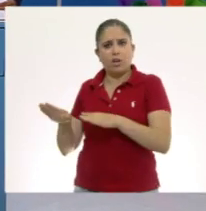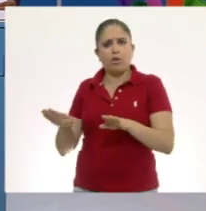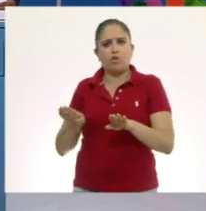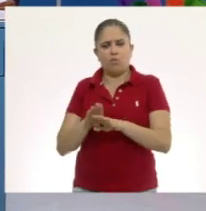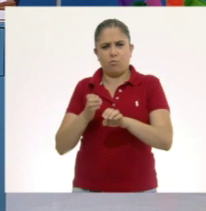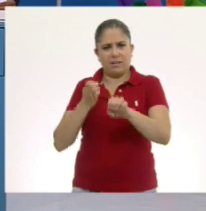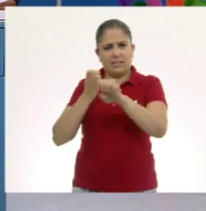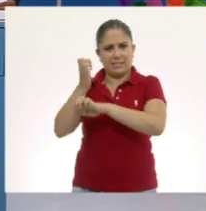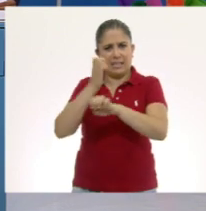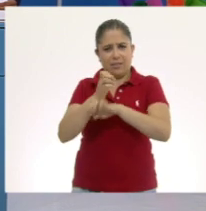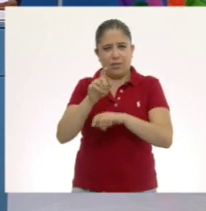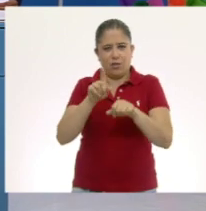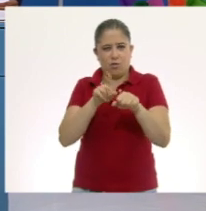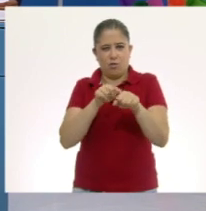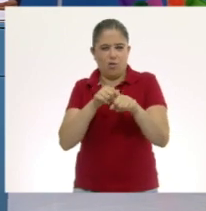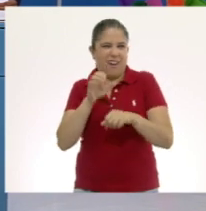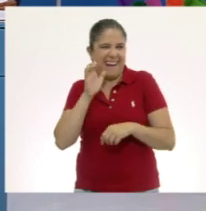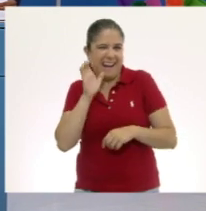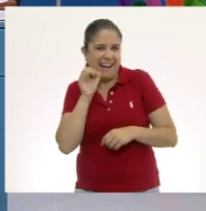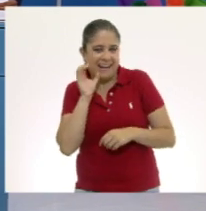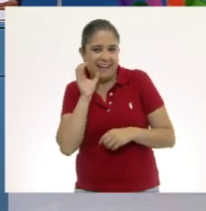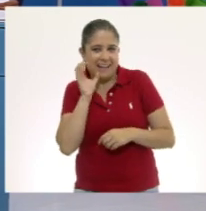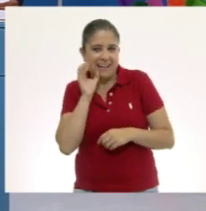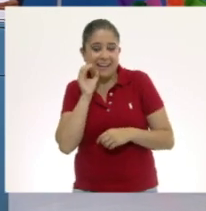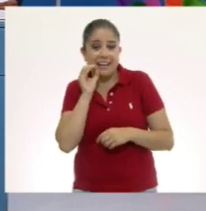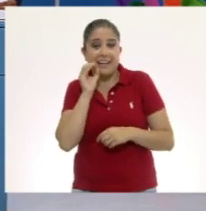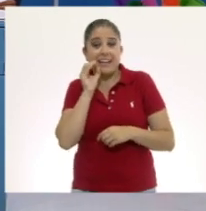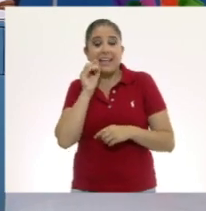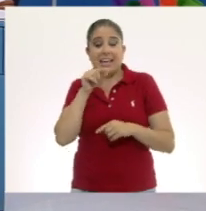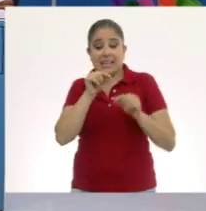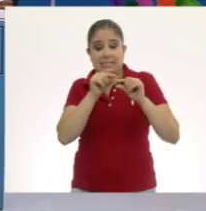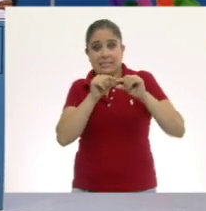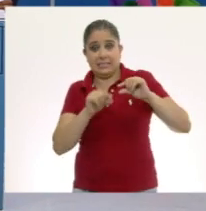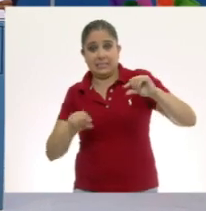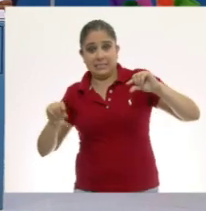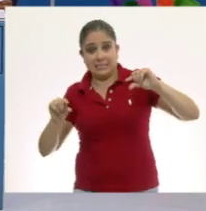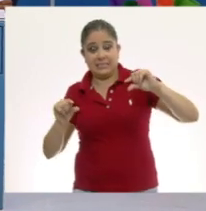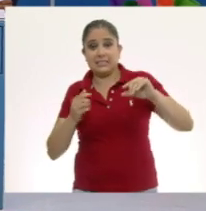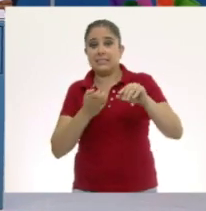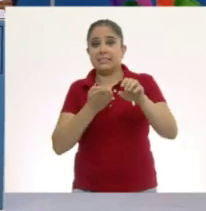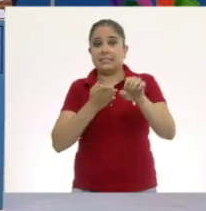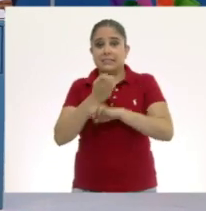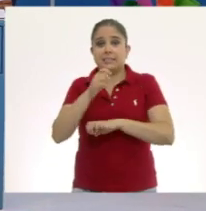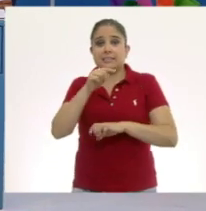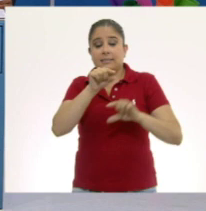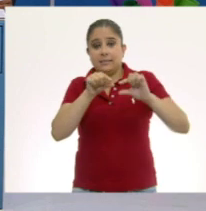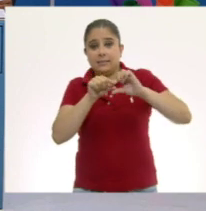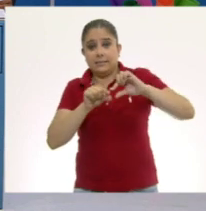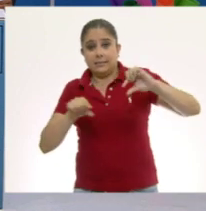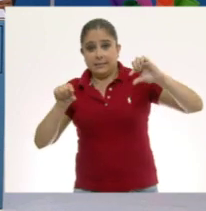estados que están en color como naranja son los estados en donde se da